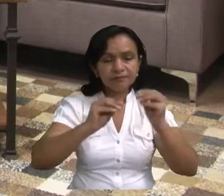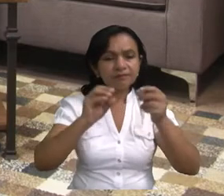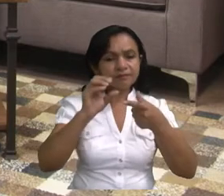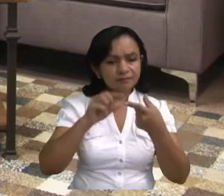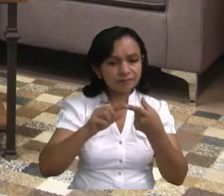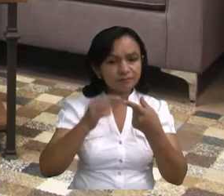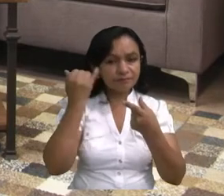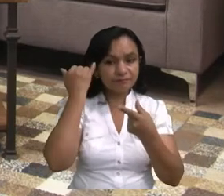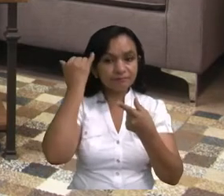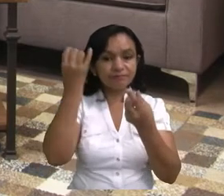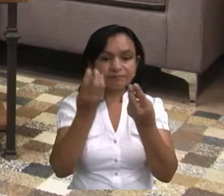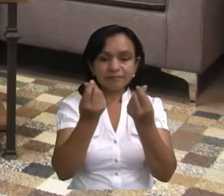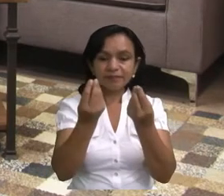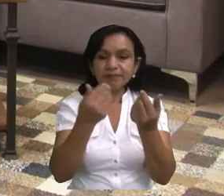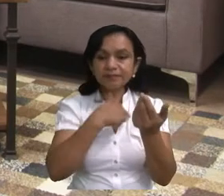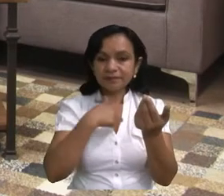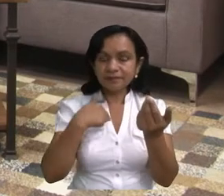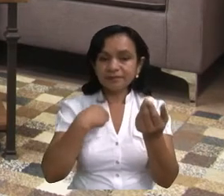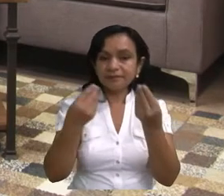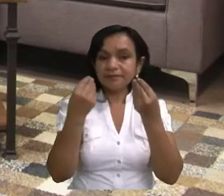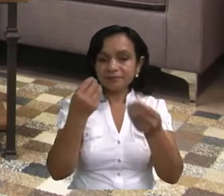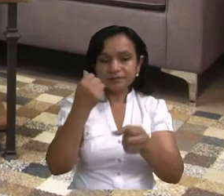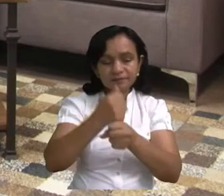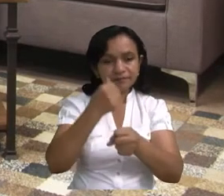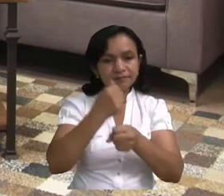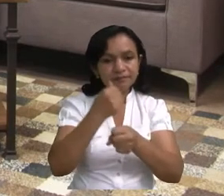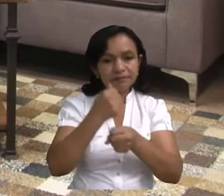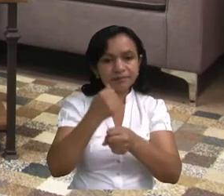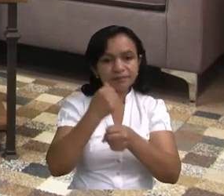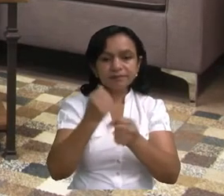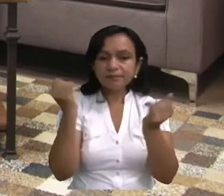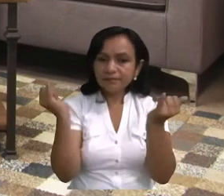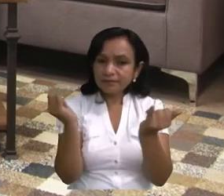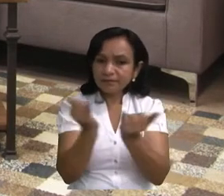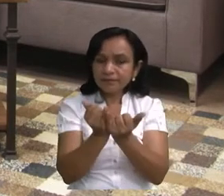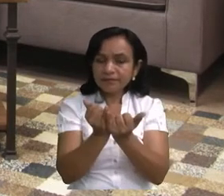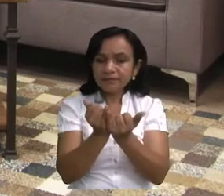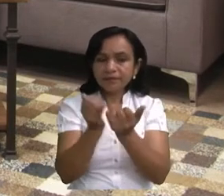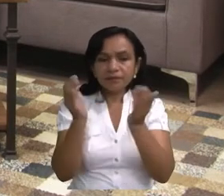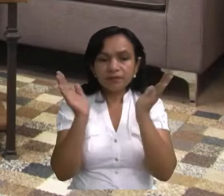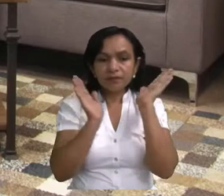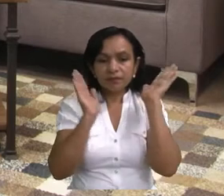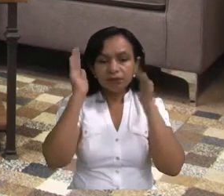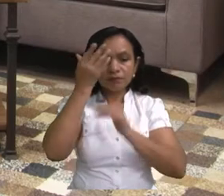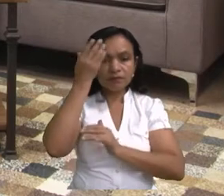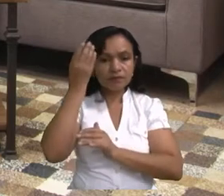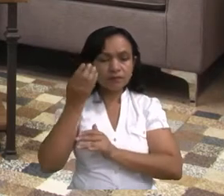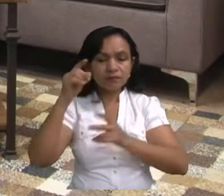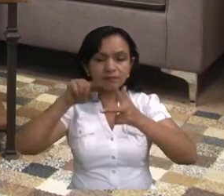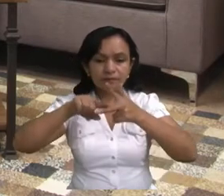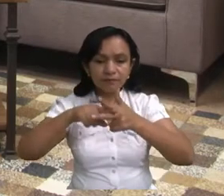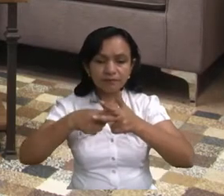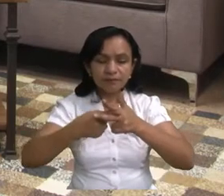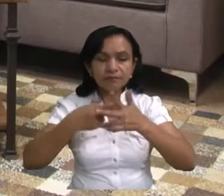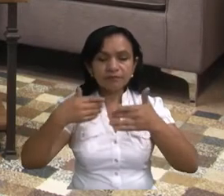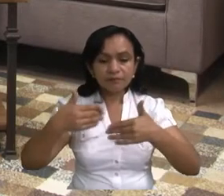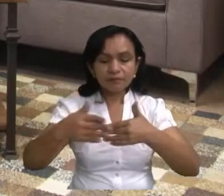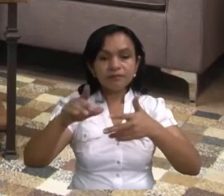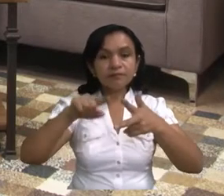creativa estamos trabajando mucho y estamos preparando un diplomado que vamos a iniciar